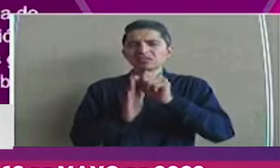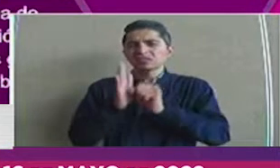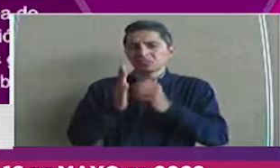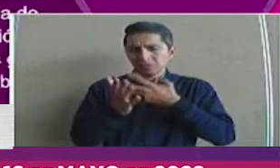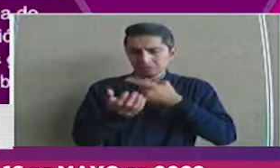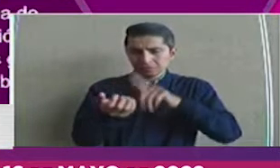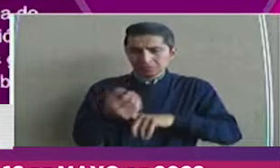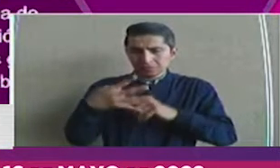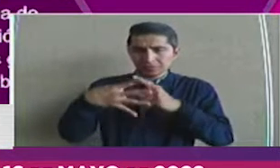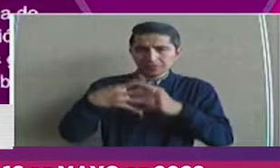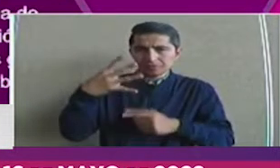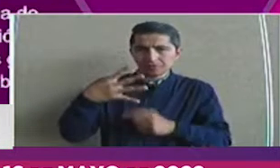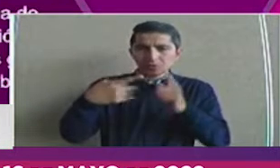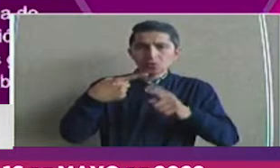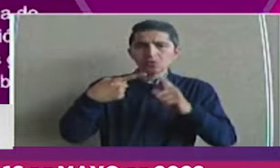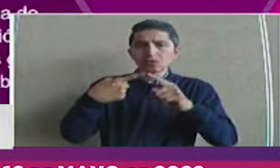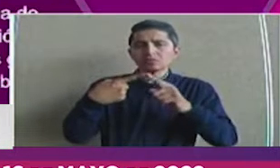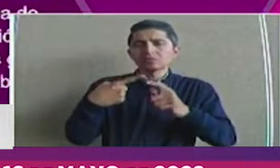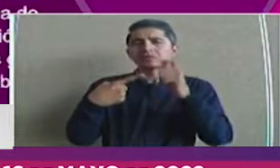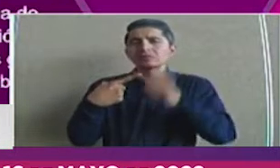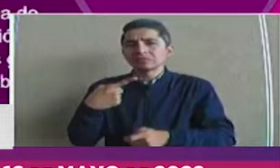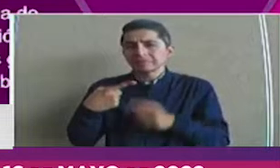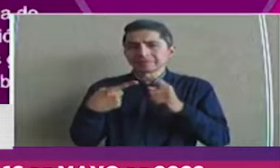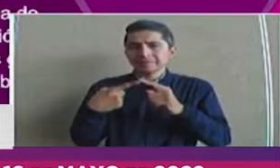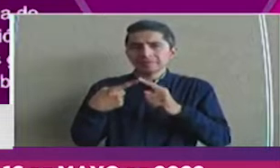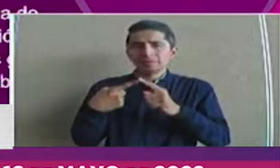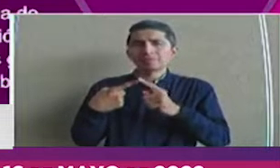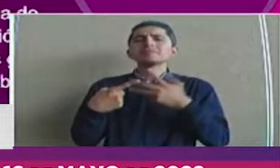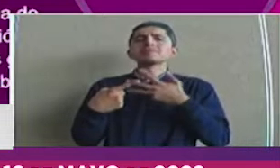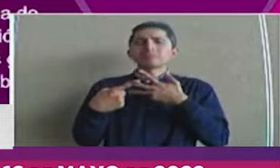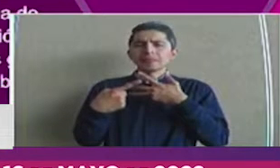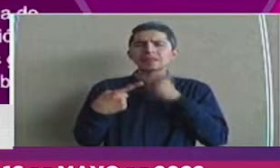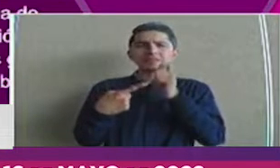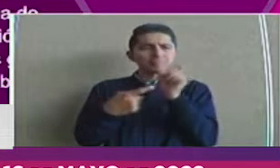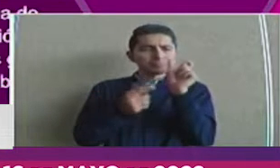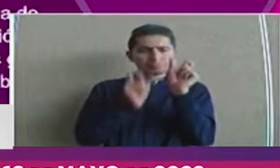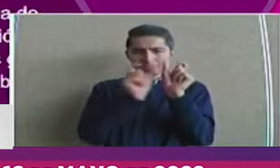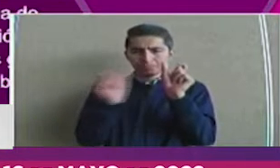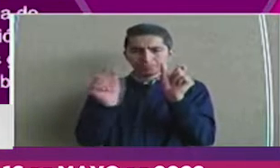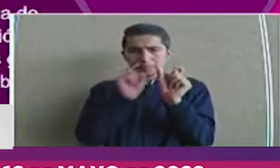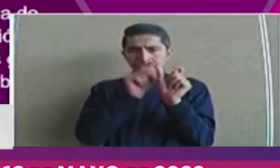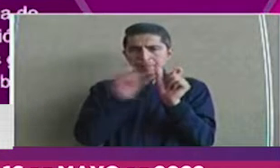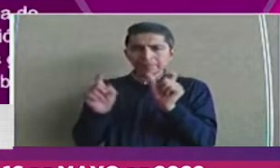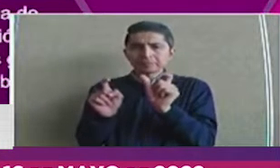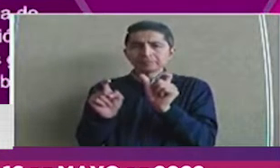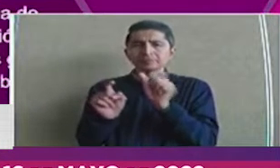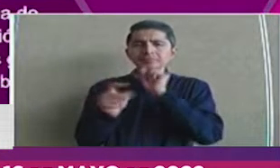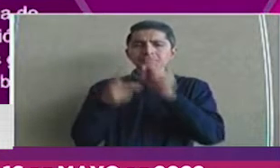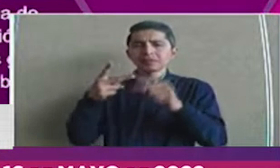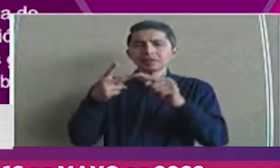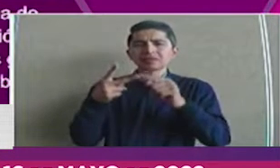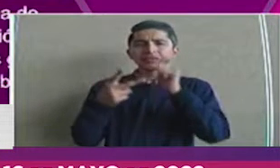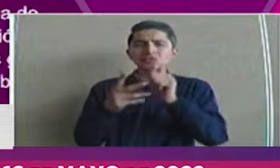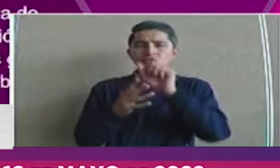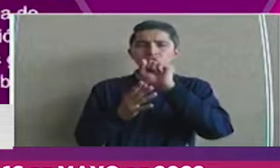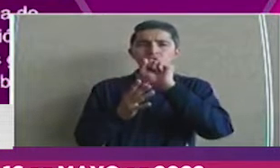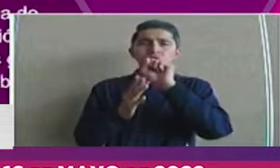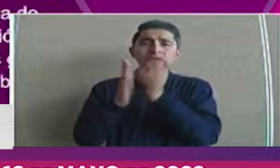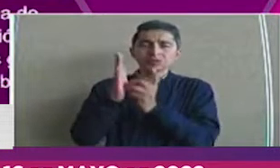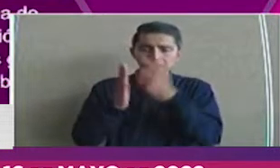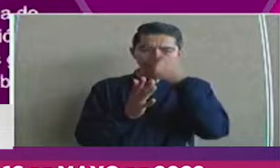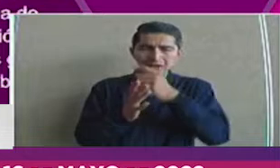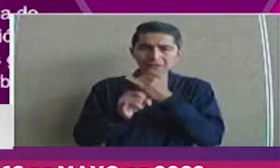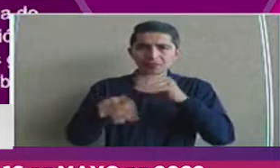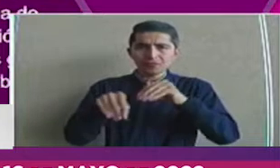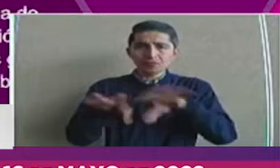de los sistemas es el sistema de portales y otro es el de sistema de solicitudes de información, que